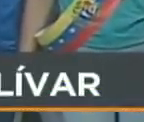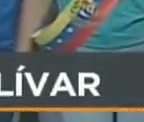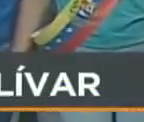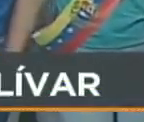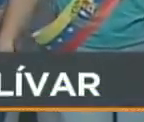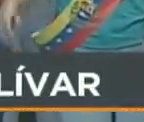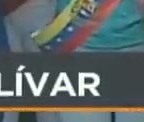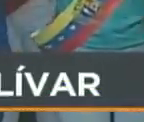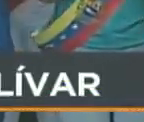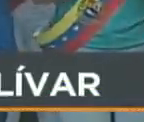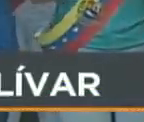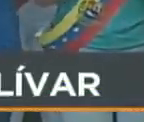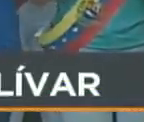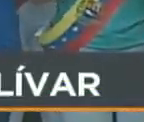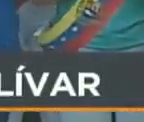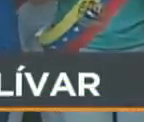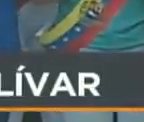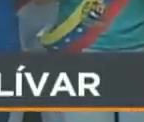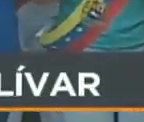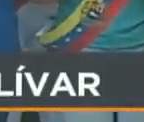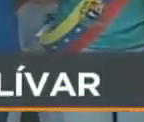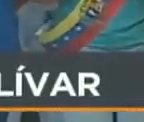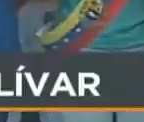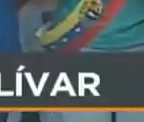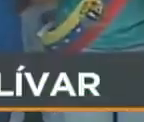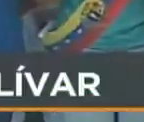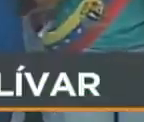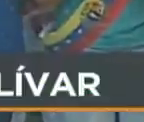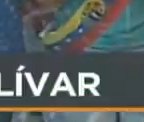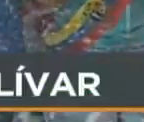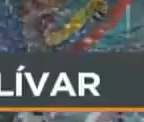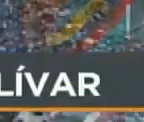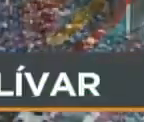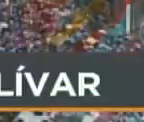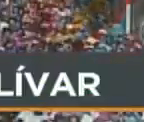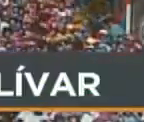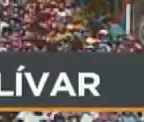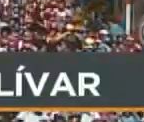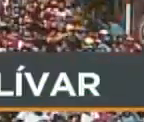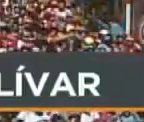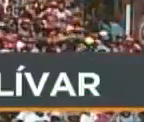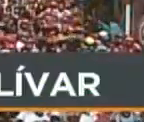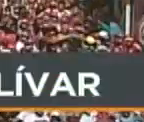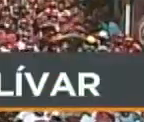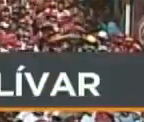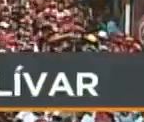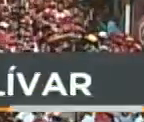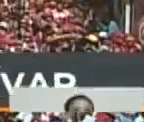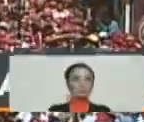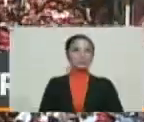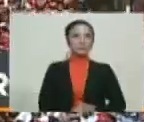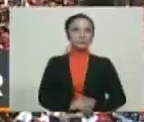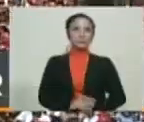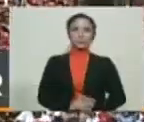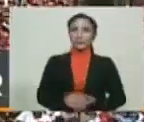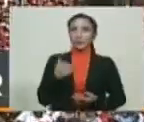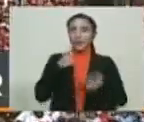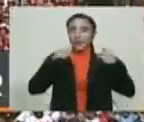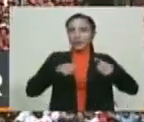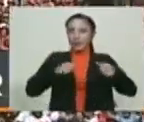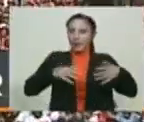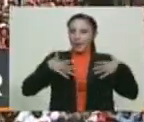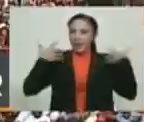debate embate se desbordó acarigua de amor recuerdo acarigua de pasión